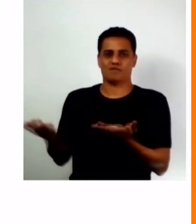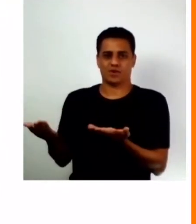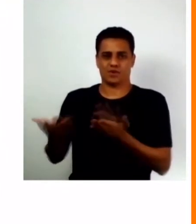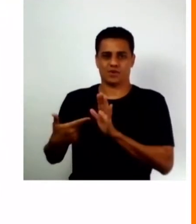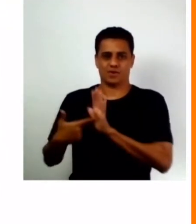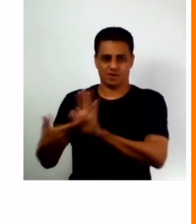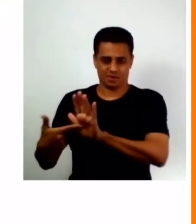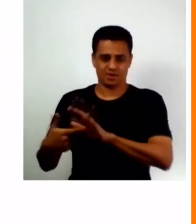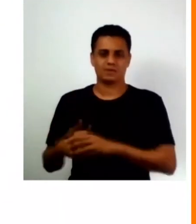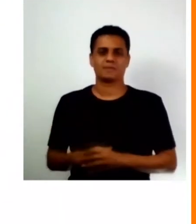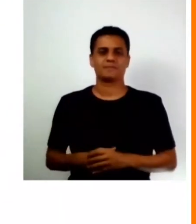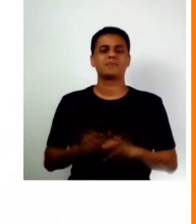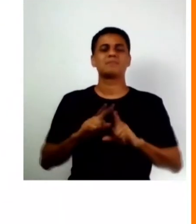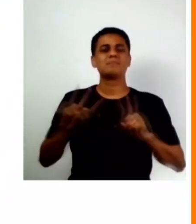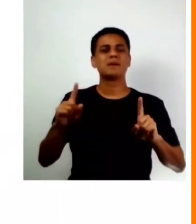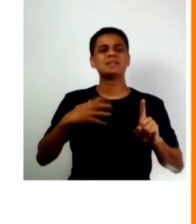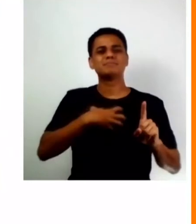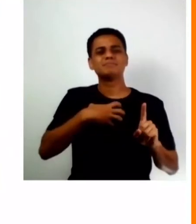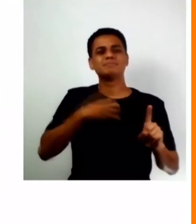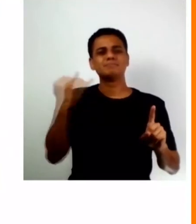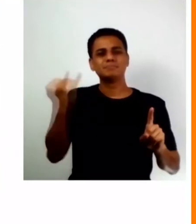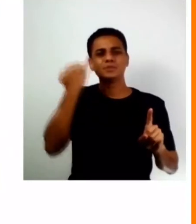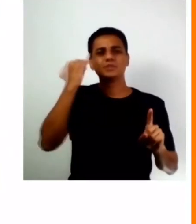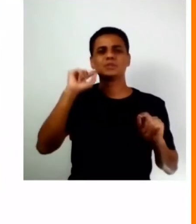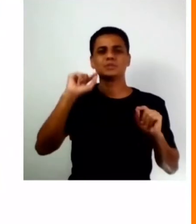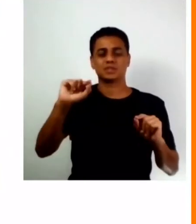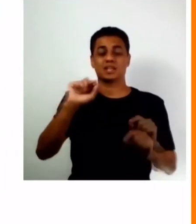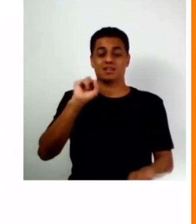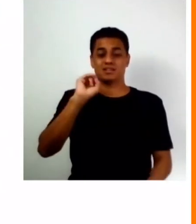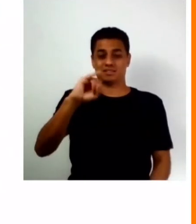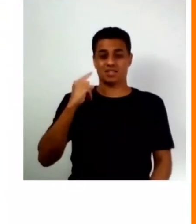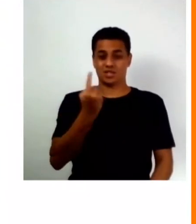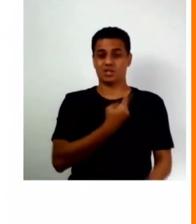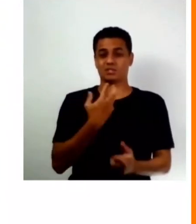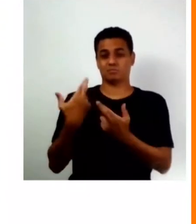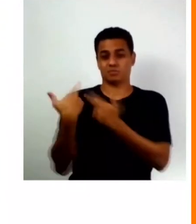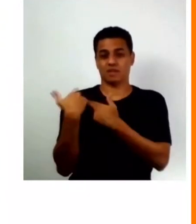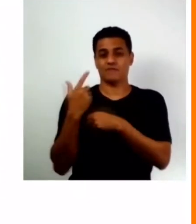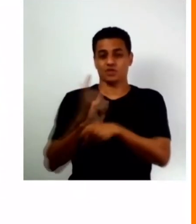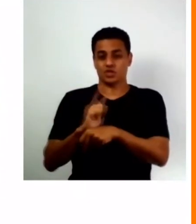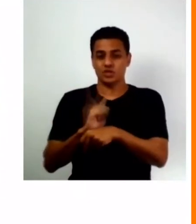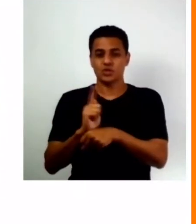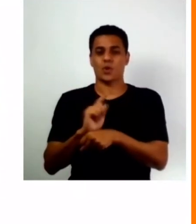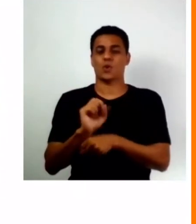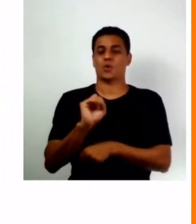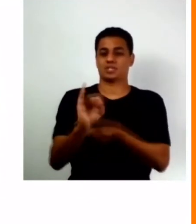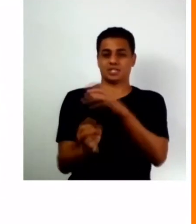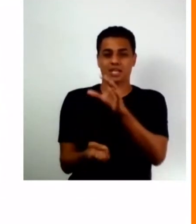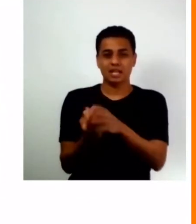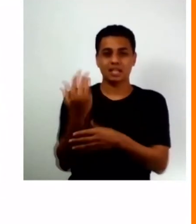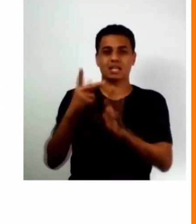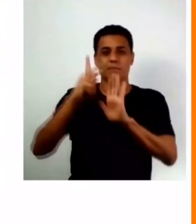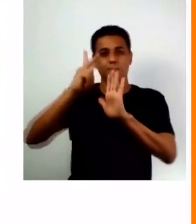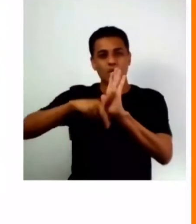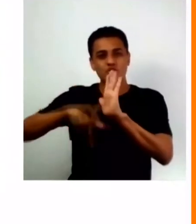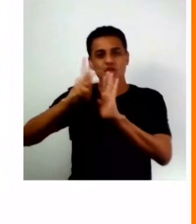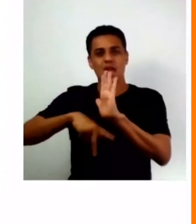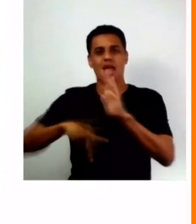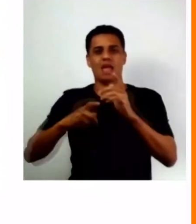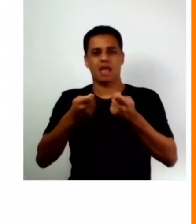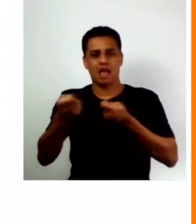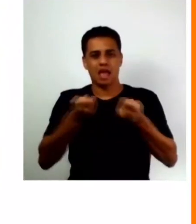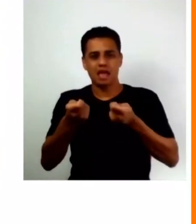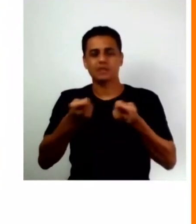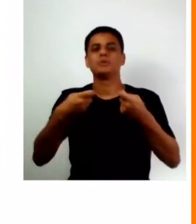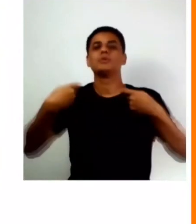é que nosotros cuando hacemos gestión, producción cultural, cuando elaboramos proyectos, lo máis importante é ver este proyecto, a que